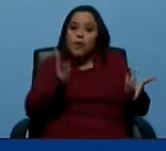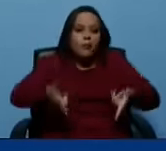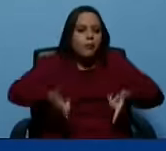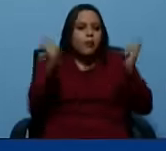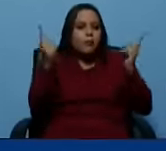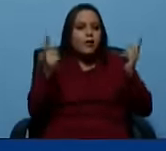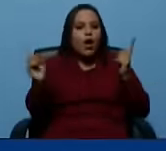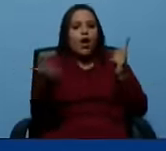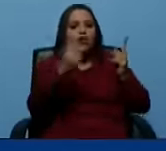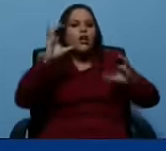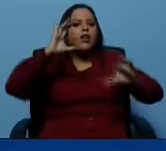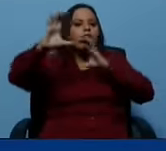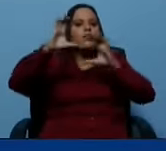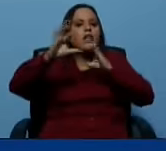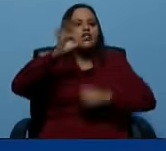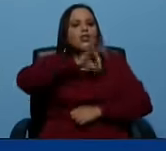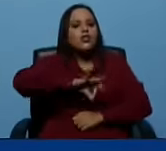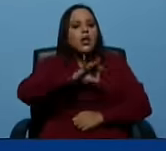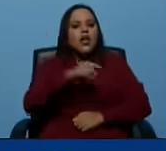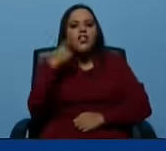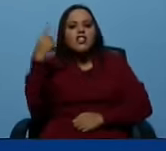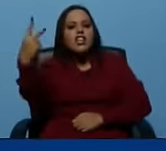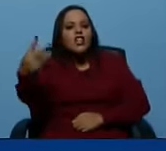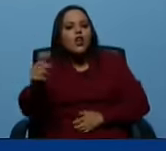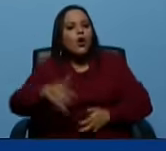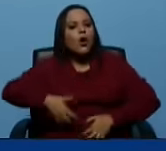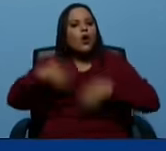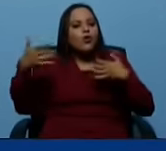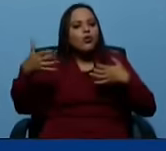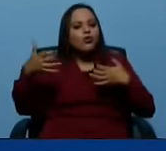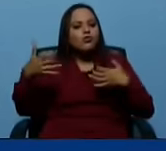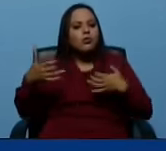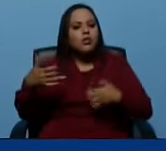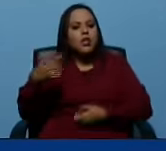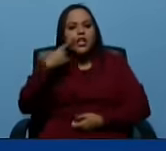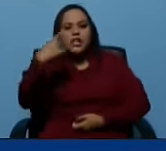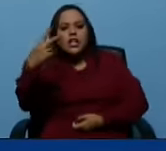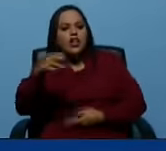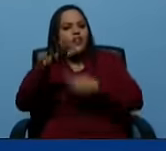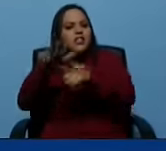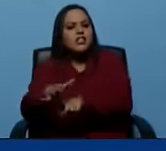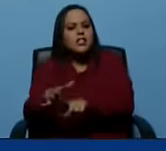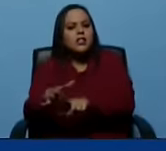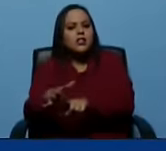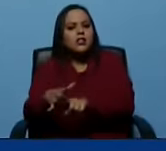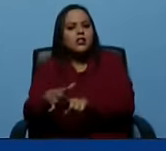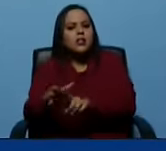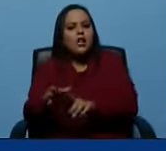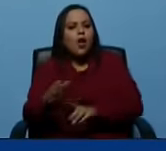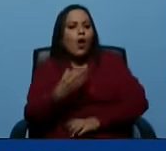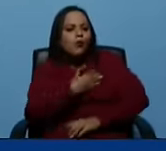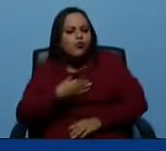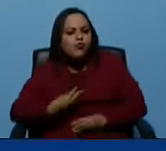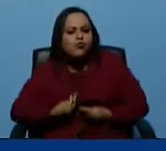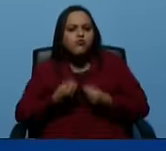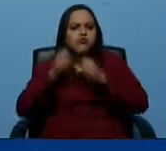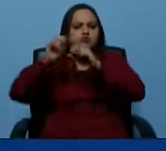que son comunicadores sociales, dile no al odio, dile no al fascismo. Cúrate del odio, hay que decirle a quien lo